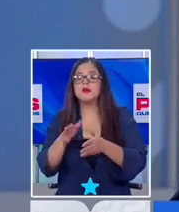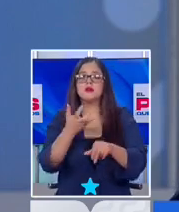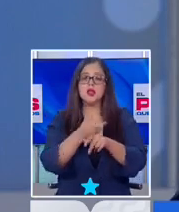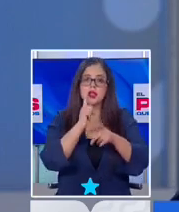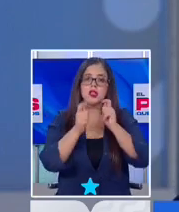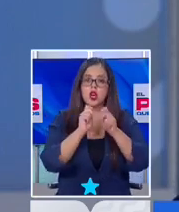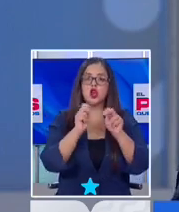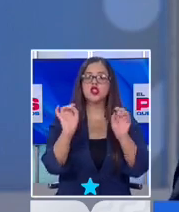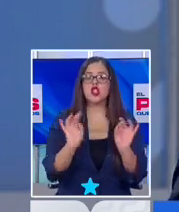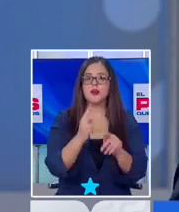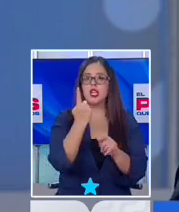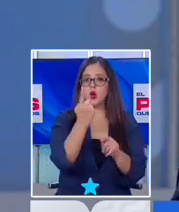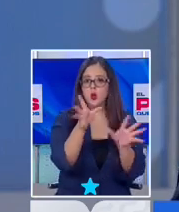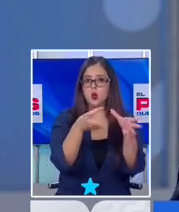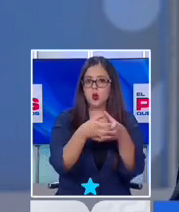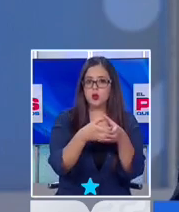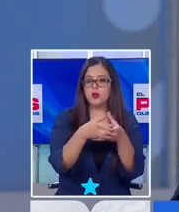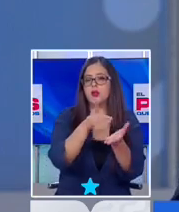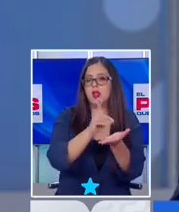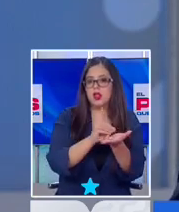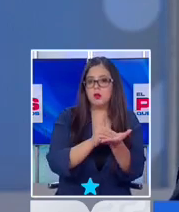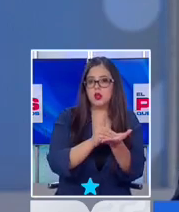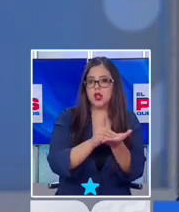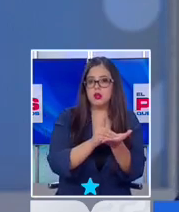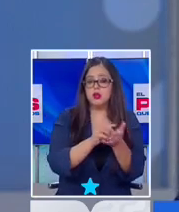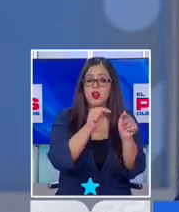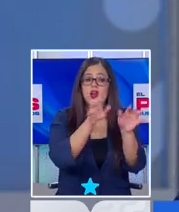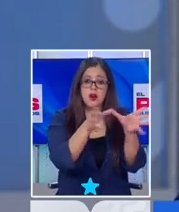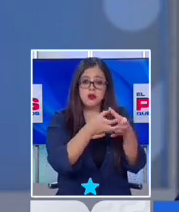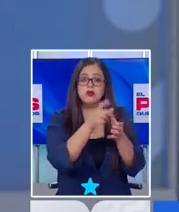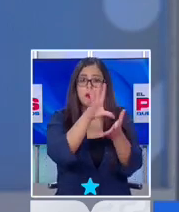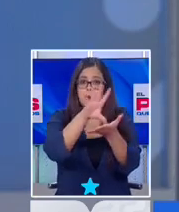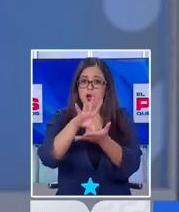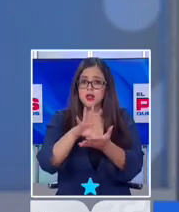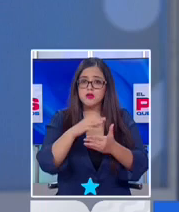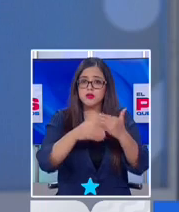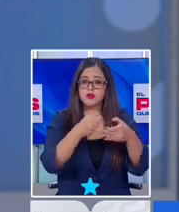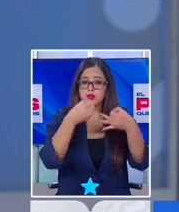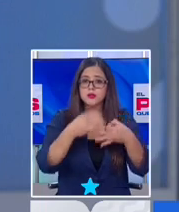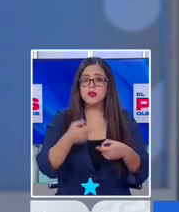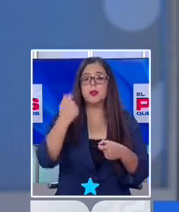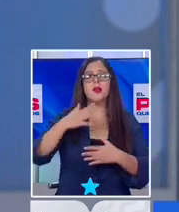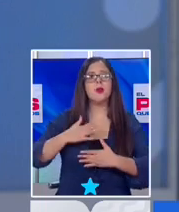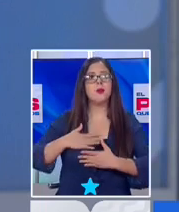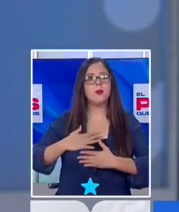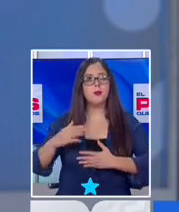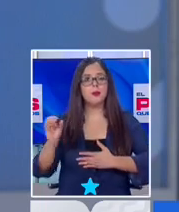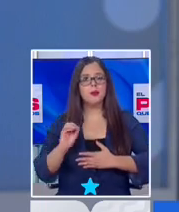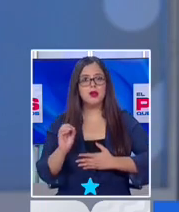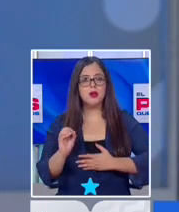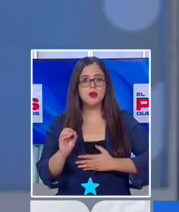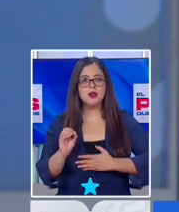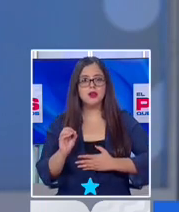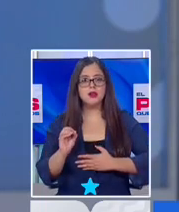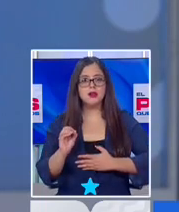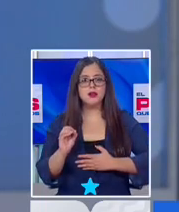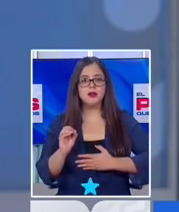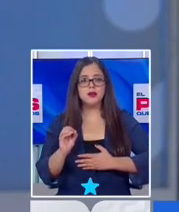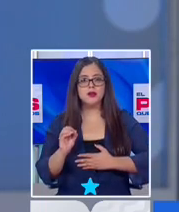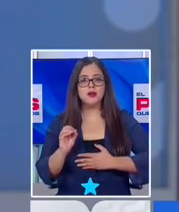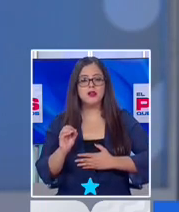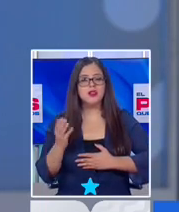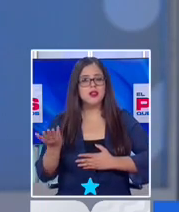unicameralismo yo creo que el unicameralismo ha funcionado algunos países pero mi convencimiento más